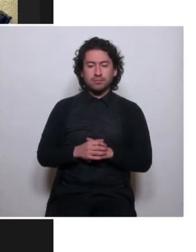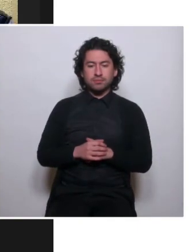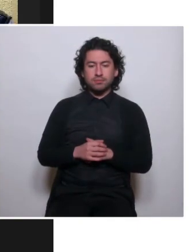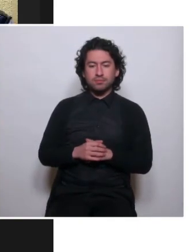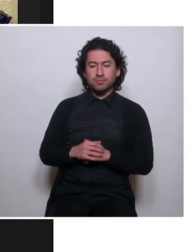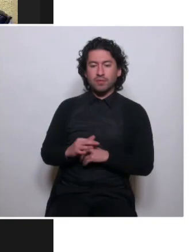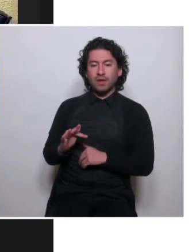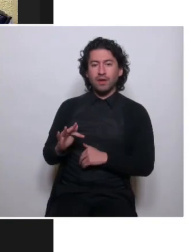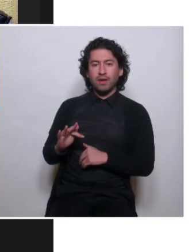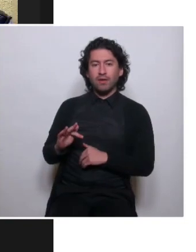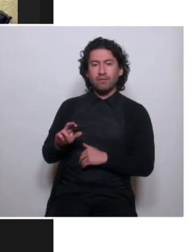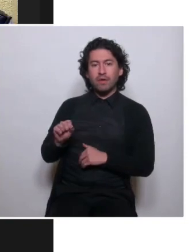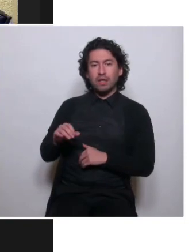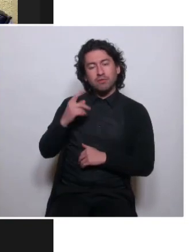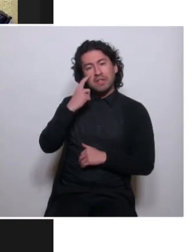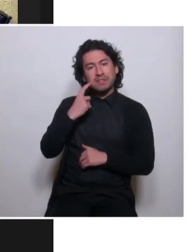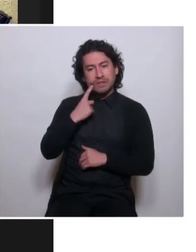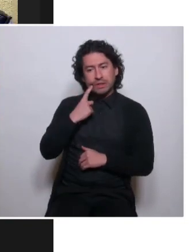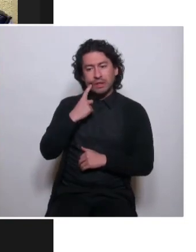Señora Francisca Linconao.